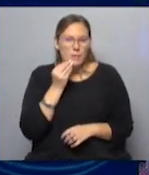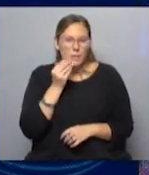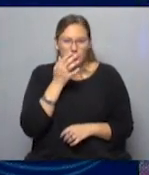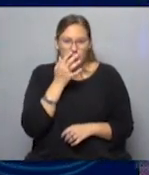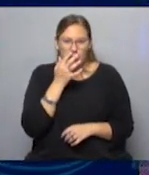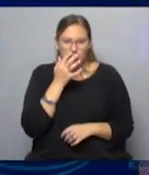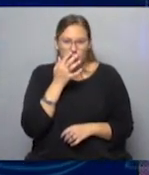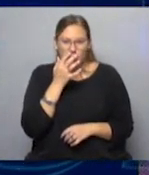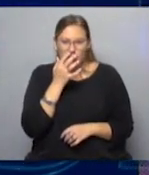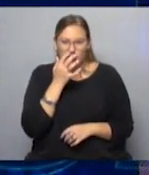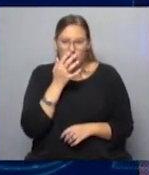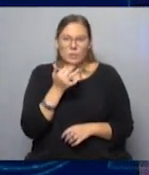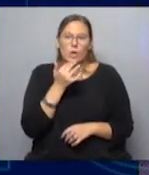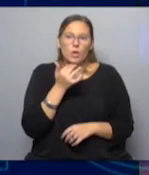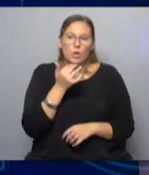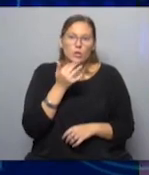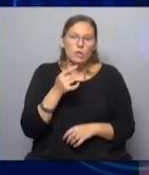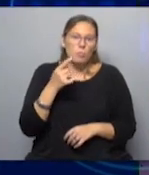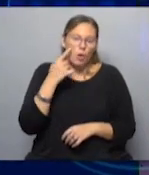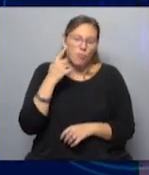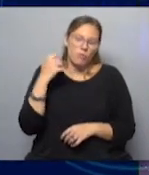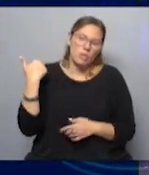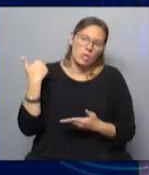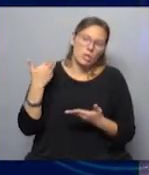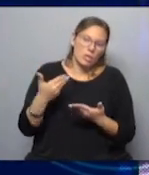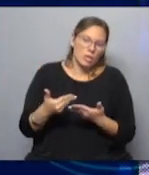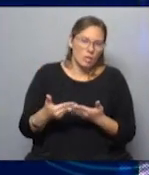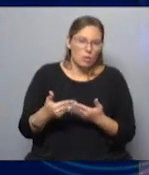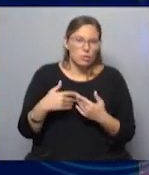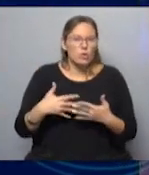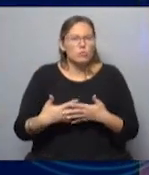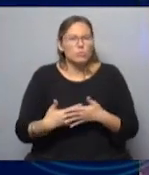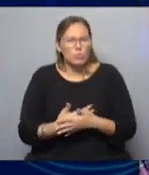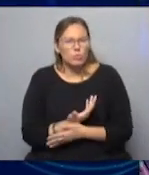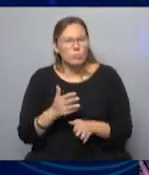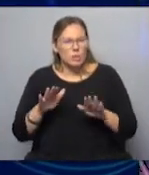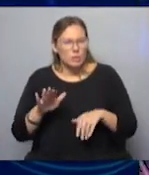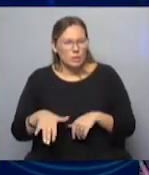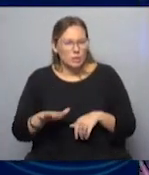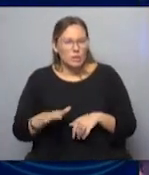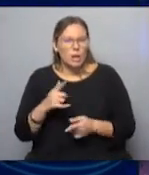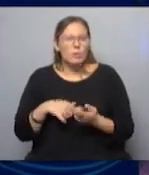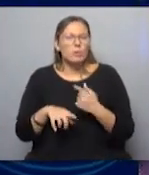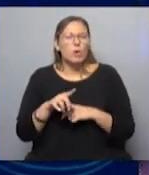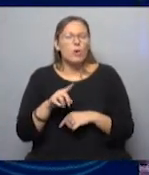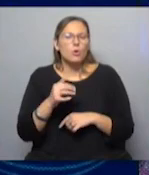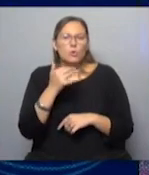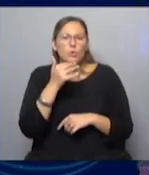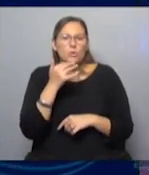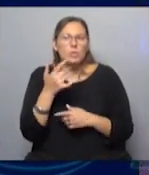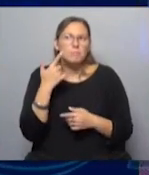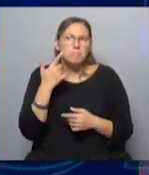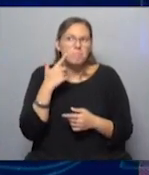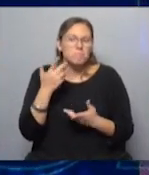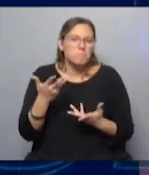yo no sé si será por lo vivido yo sufrí mucho de niña pero no sé si será por lo vivido como que